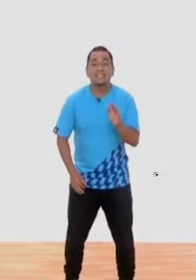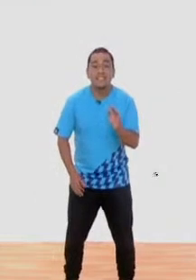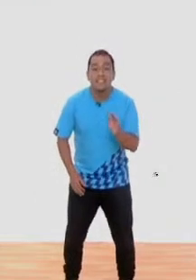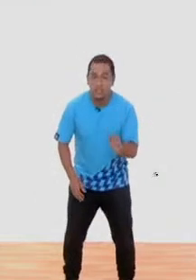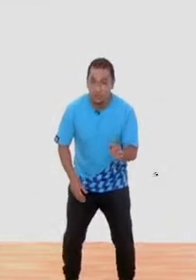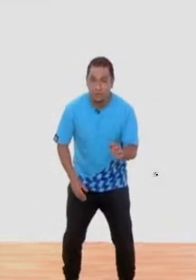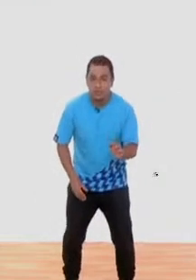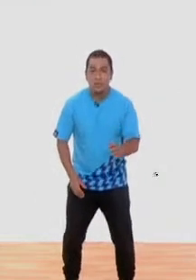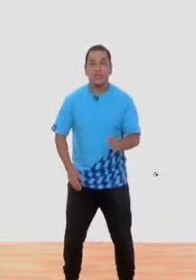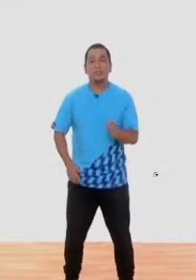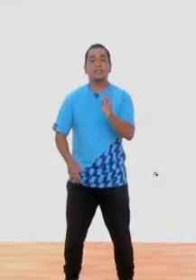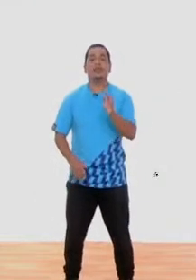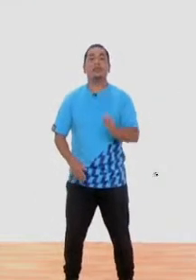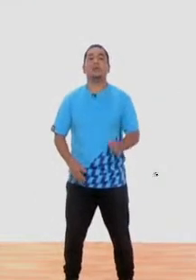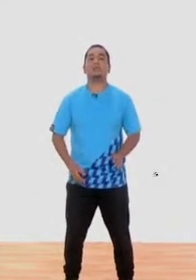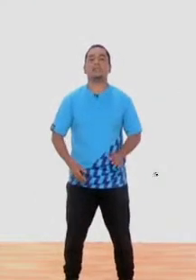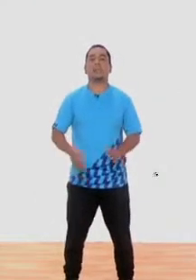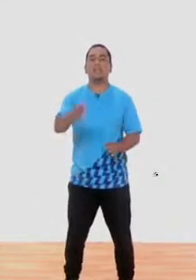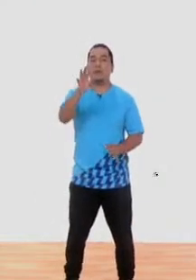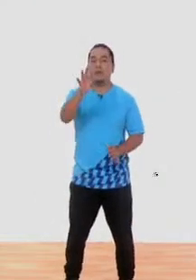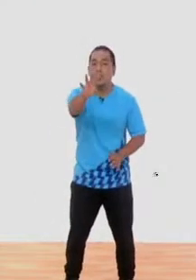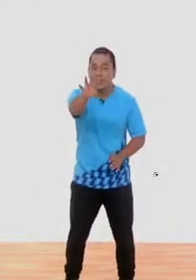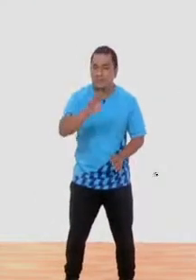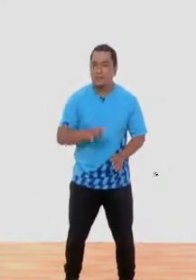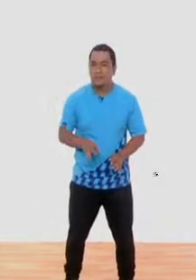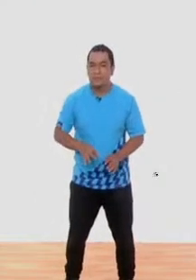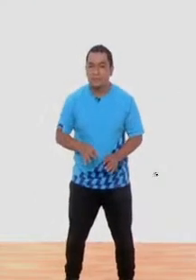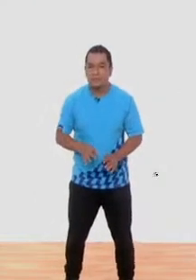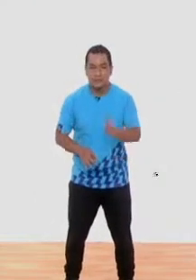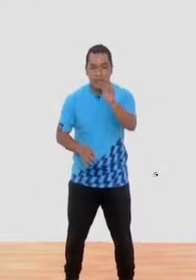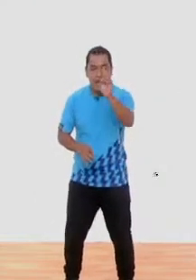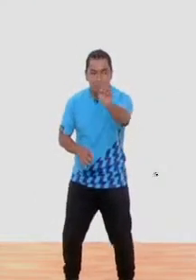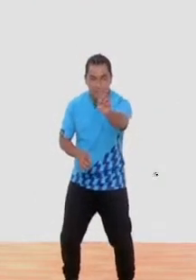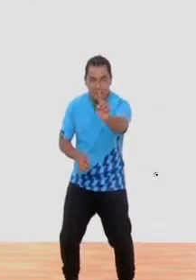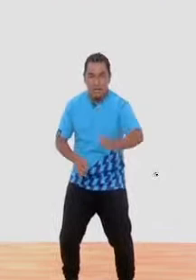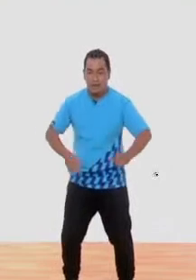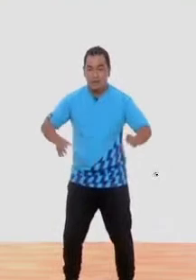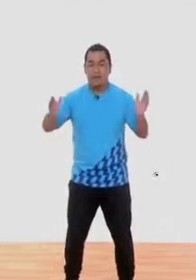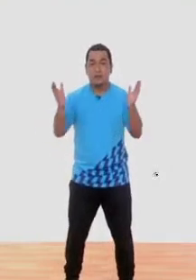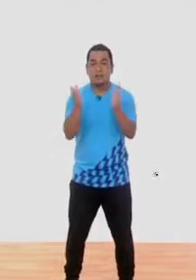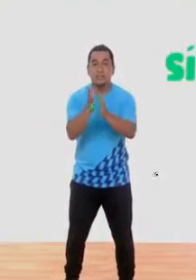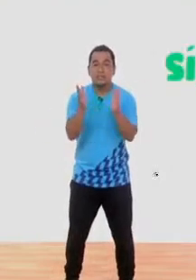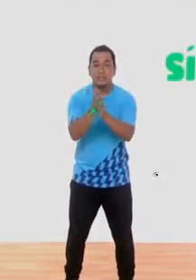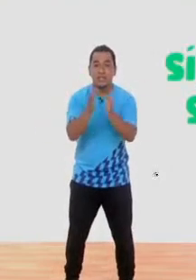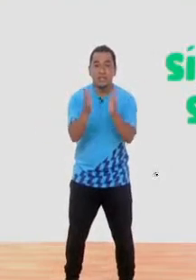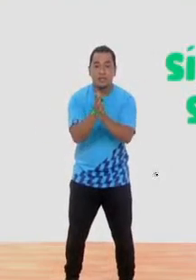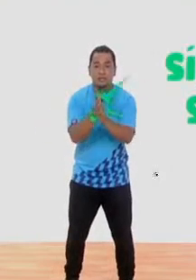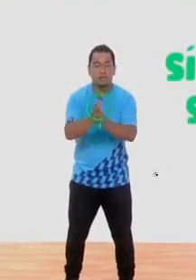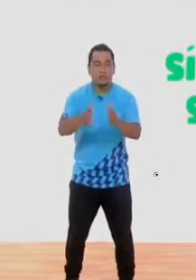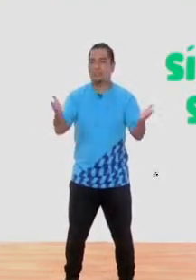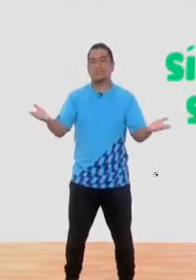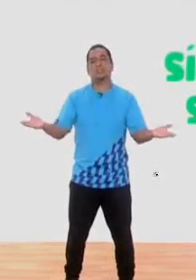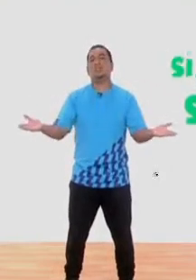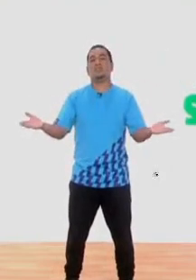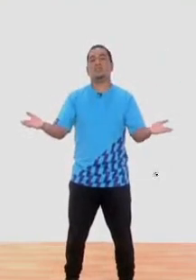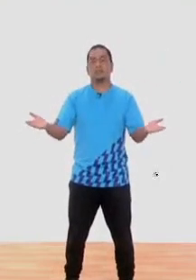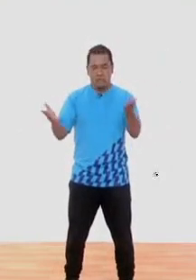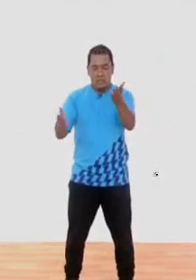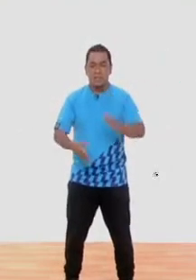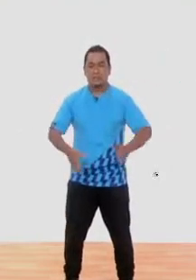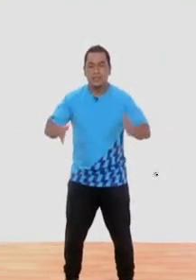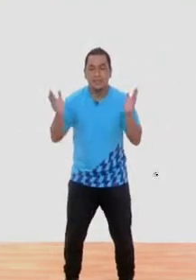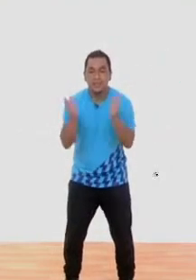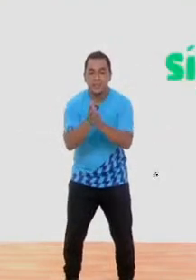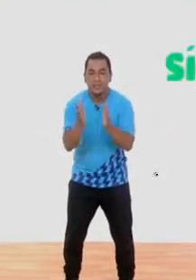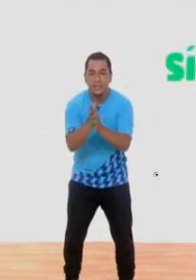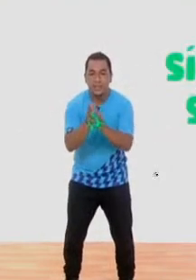But today I learning to English with the aprendo en casa. Sí, okay. Sí,